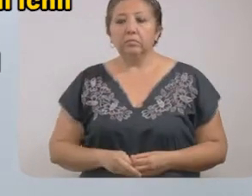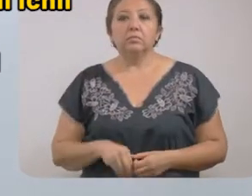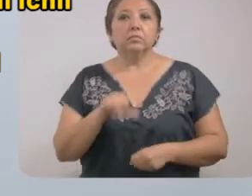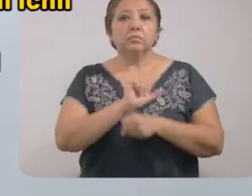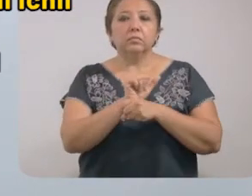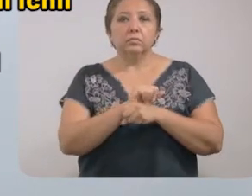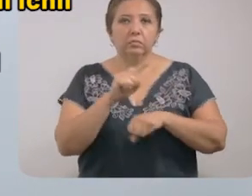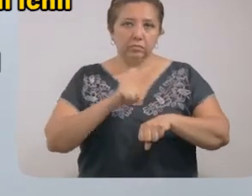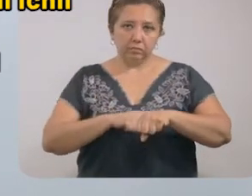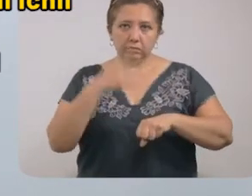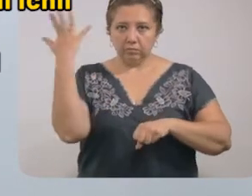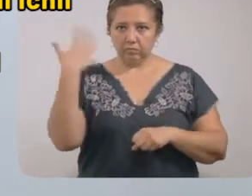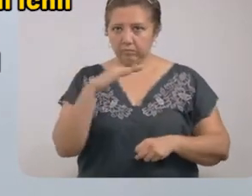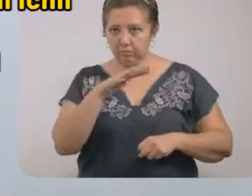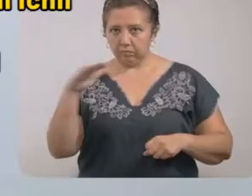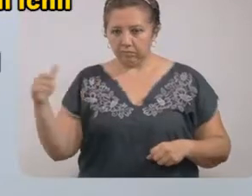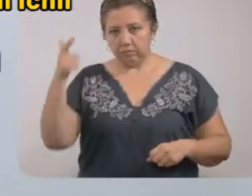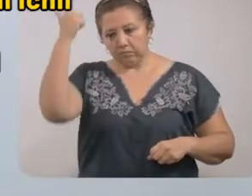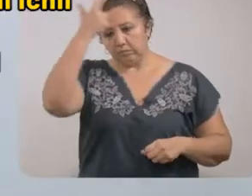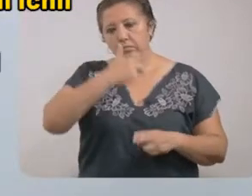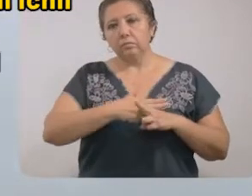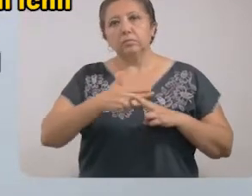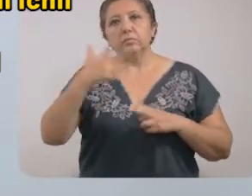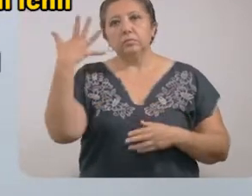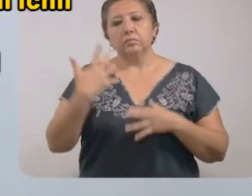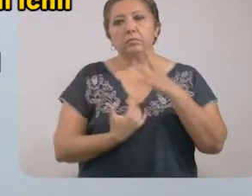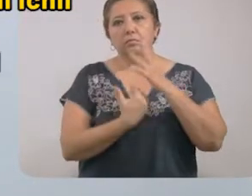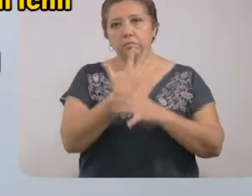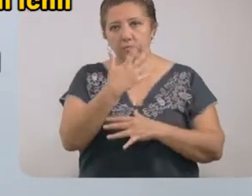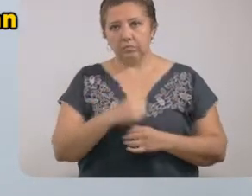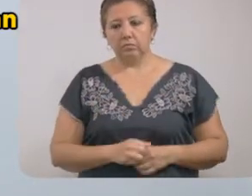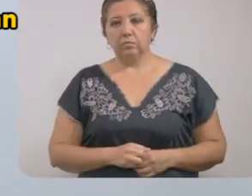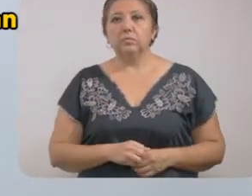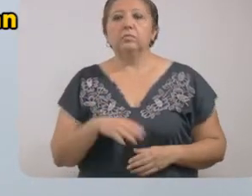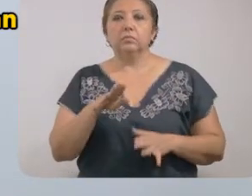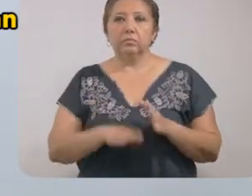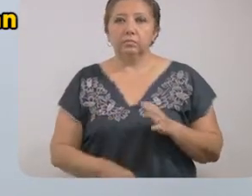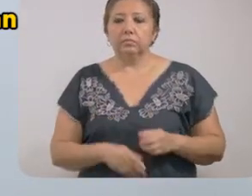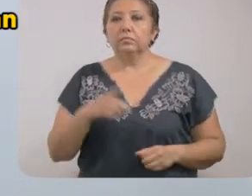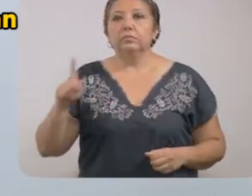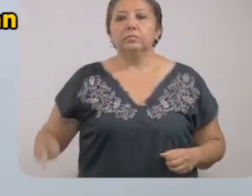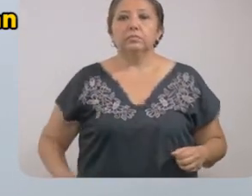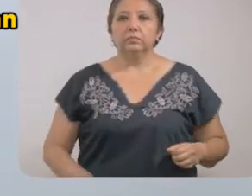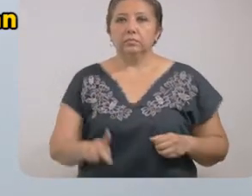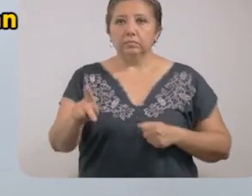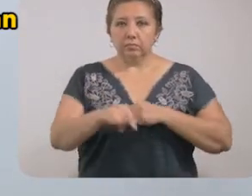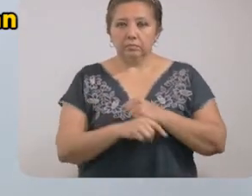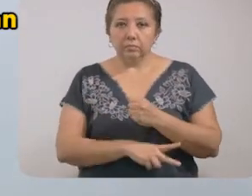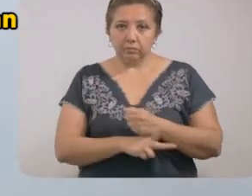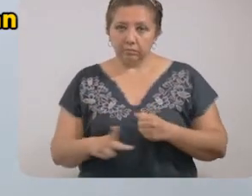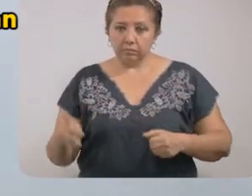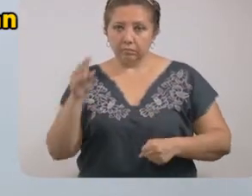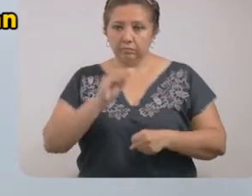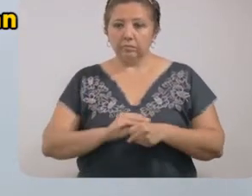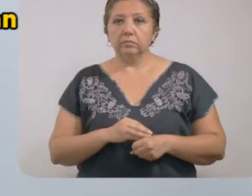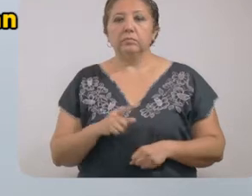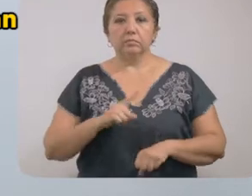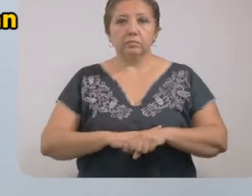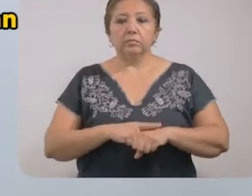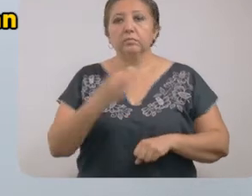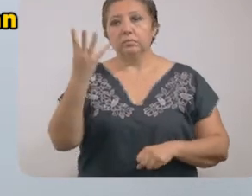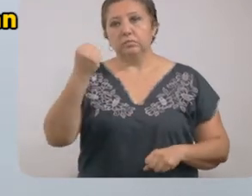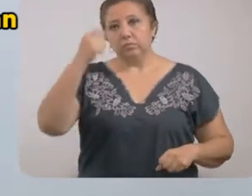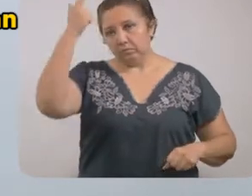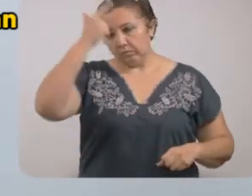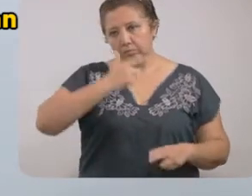circulación vial a partir de las 10:30 de la noche y hasta las 5 de la mañana, excepto en los municipios costeros, que se implementará a partir de las 9